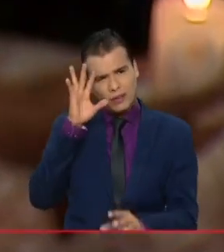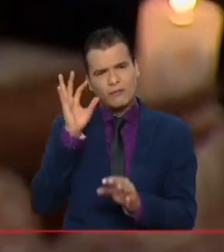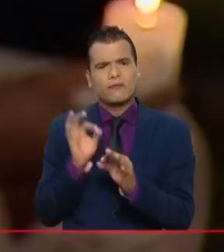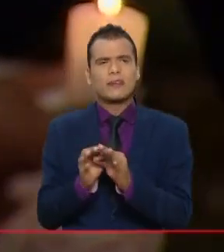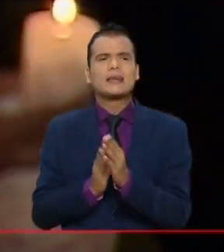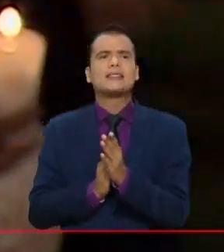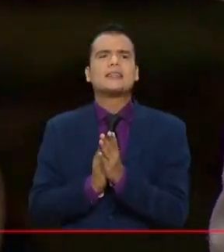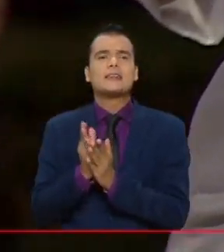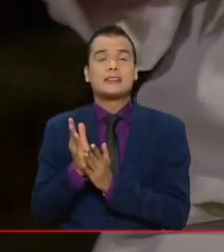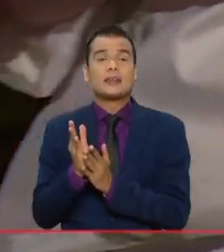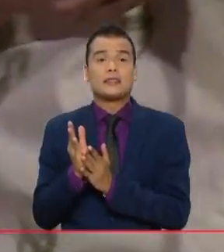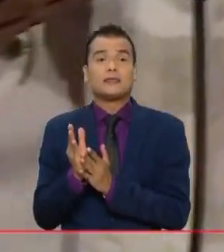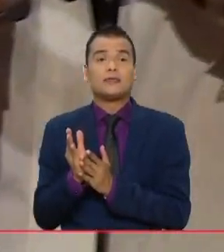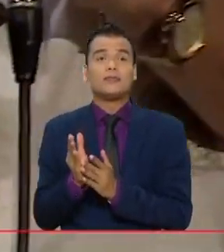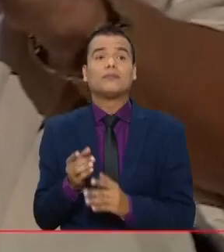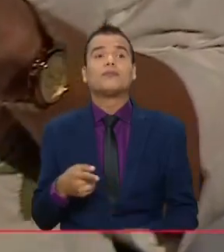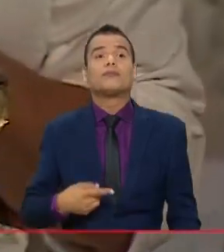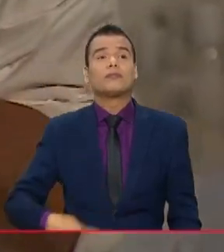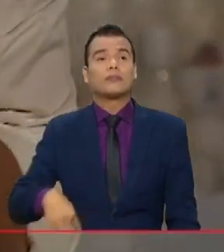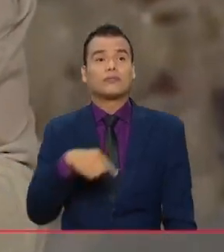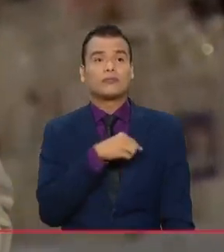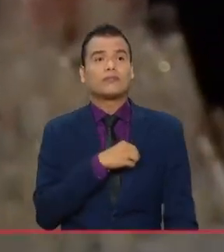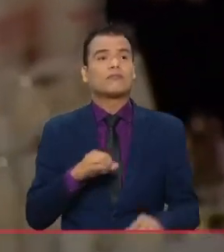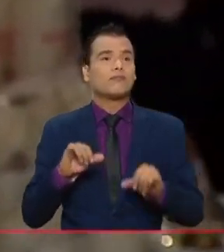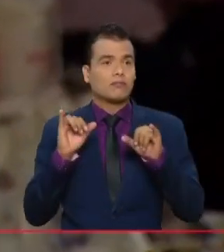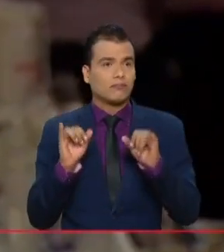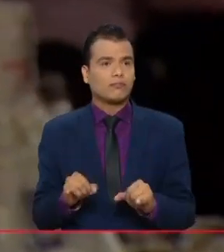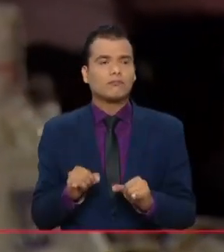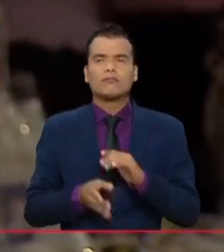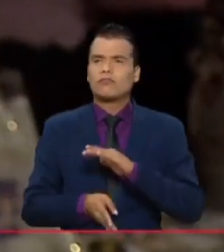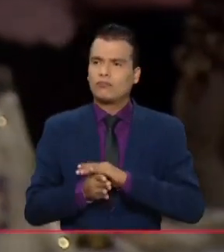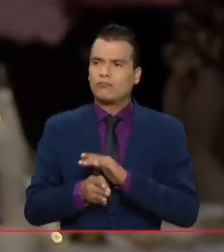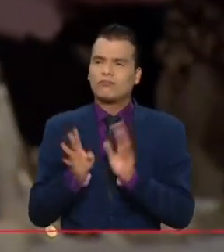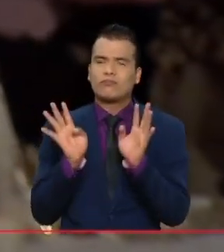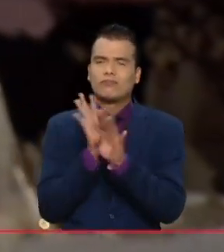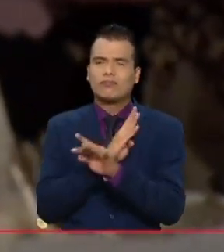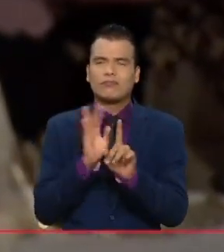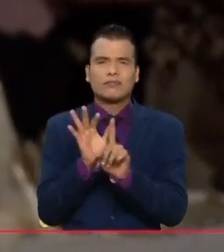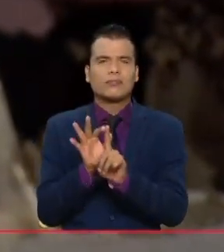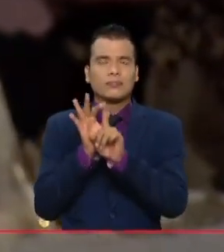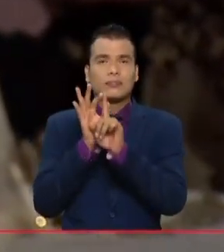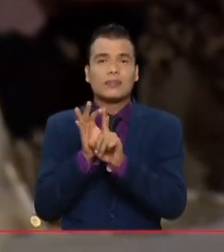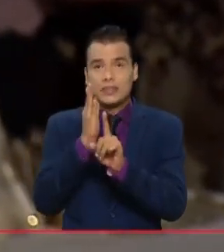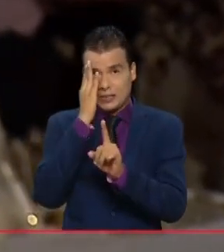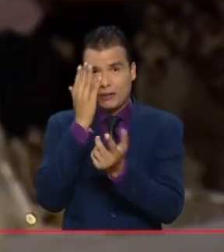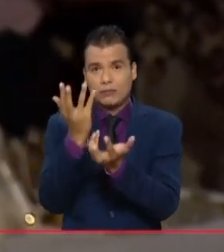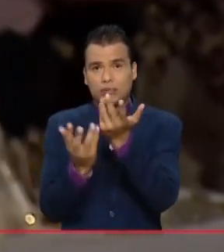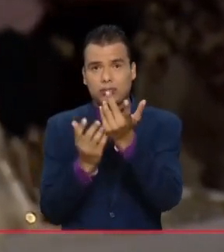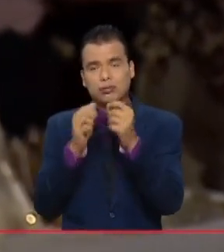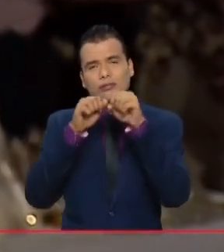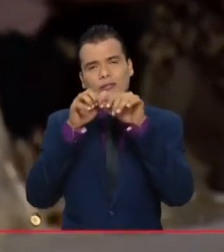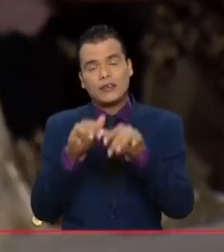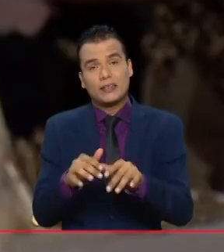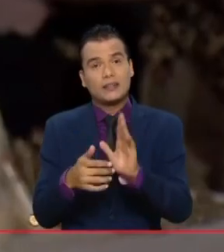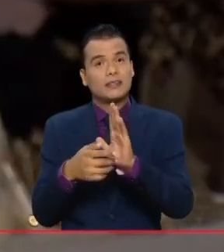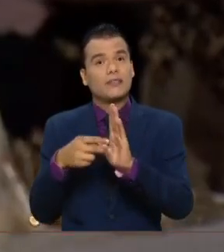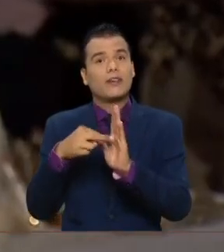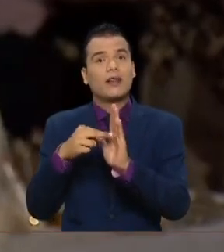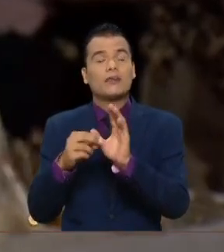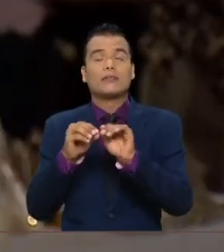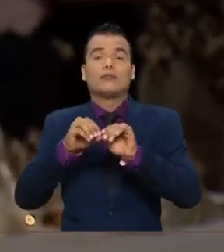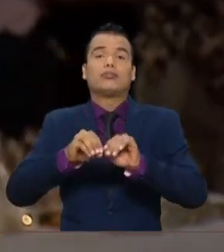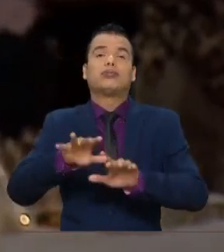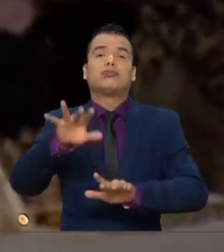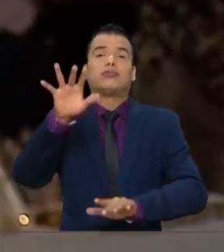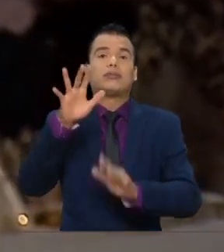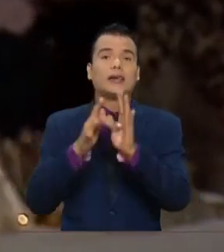Muchísimas gracias. Nosotros nos quedamos acá en esta bendición del fuego, la luz que se enciende del cirio pascual